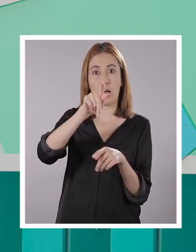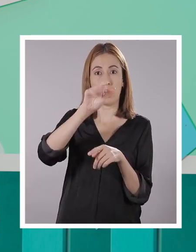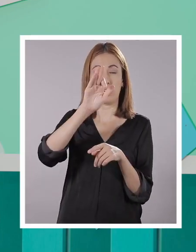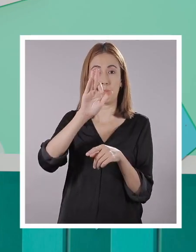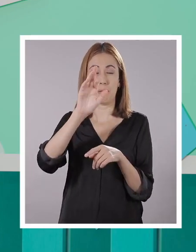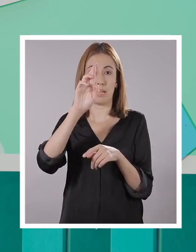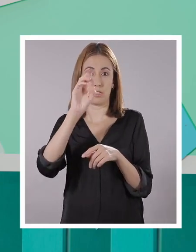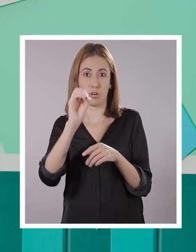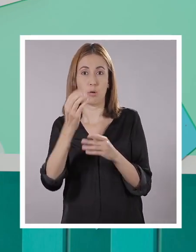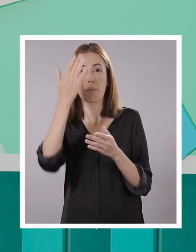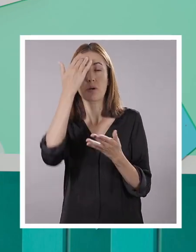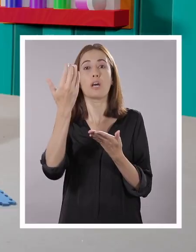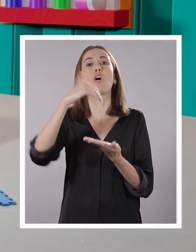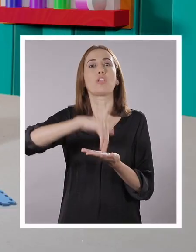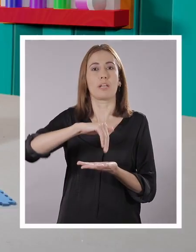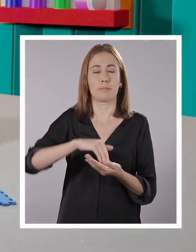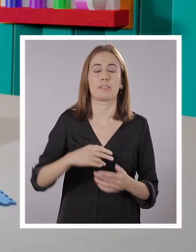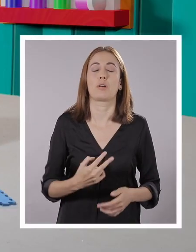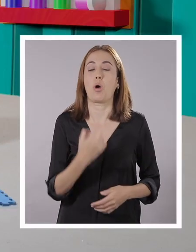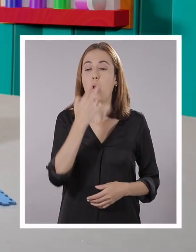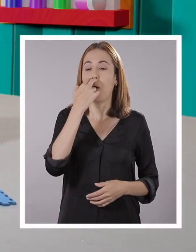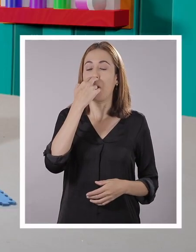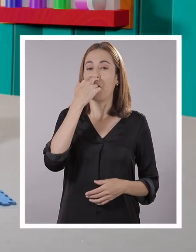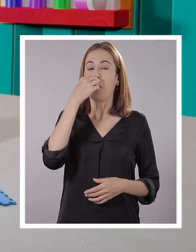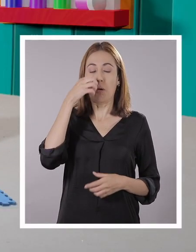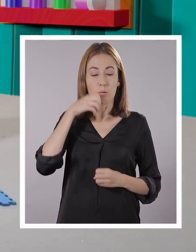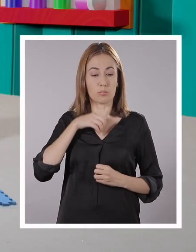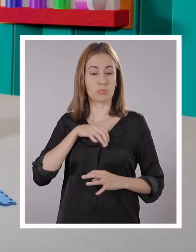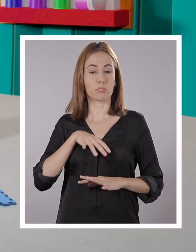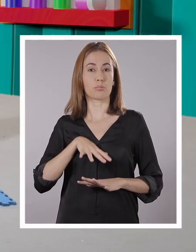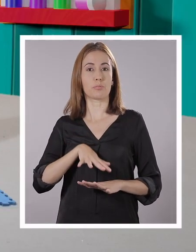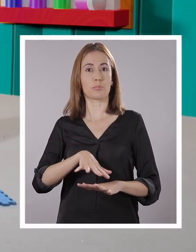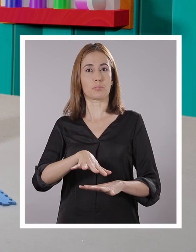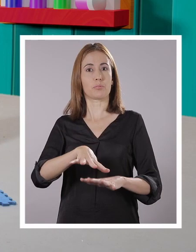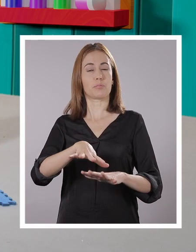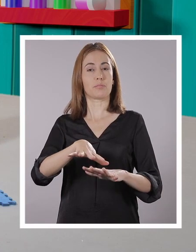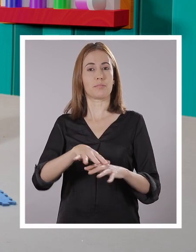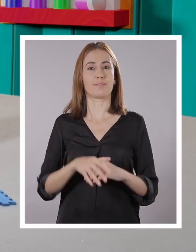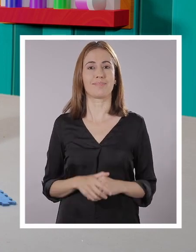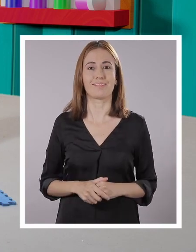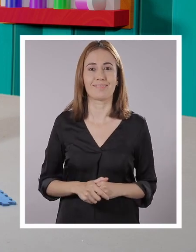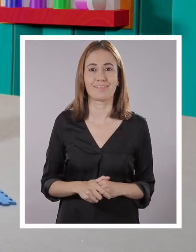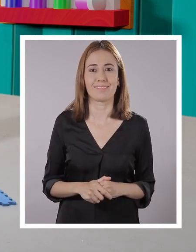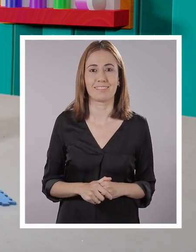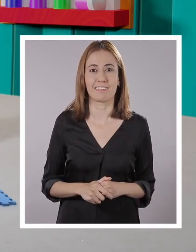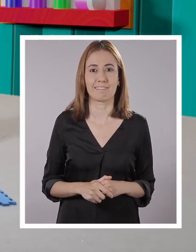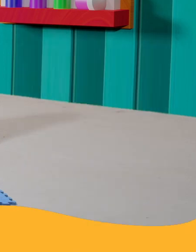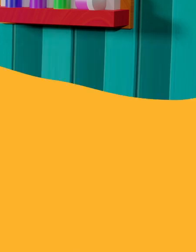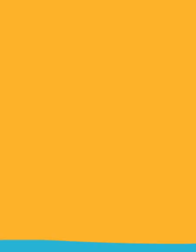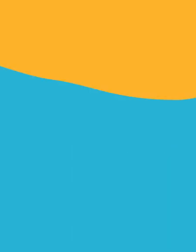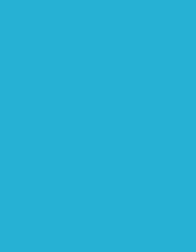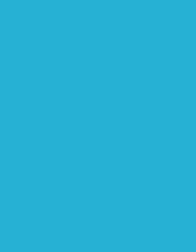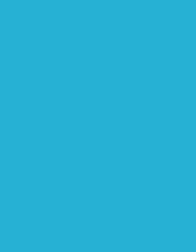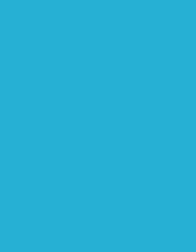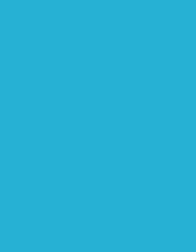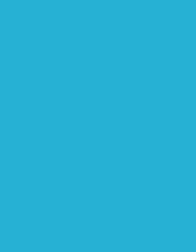Exhalamos. Oh, sí, repetimos. Repetimos otra vez. Inhalamos. Exhalamos.